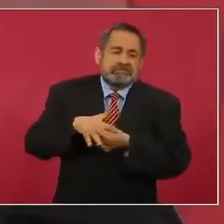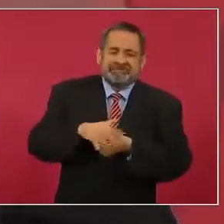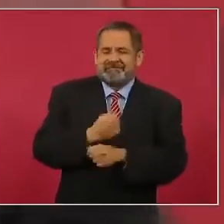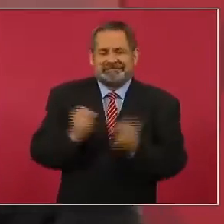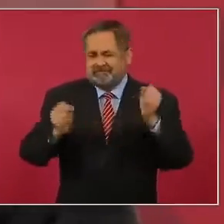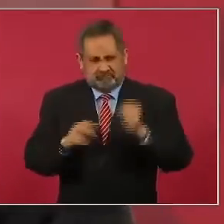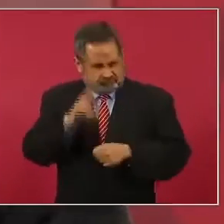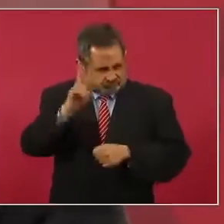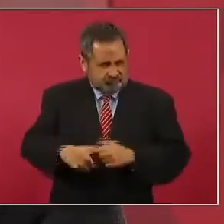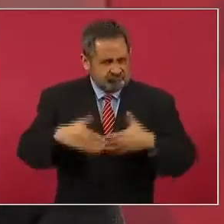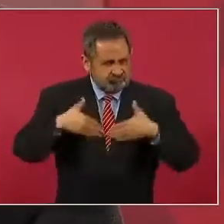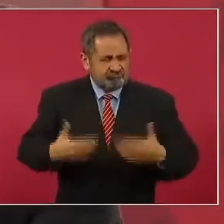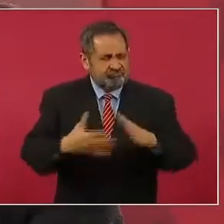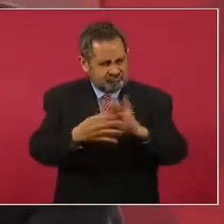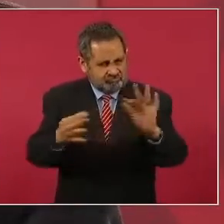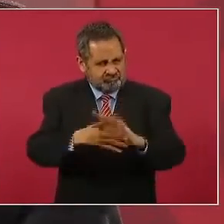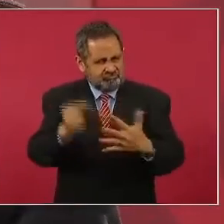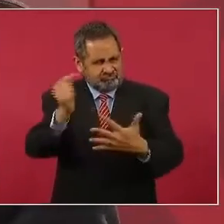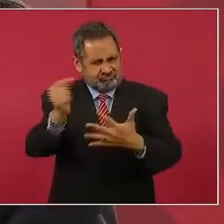Entonces,